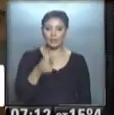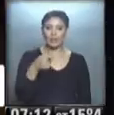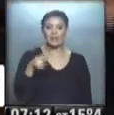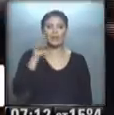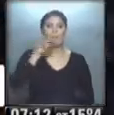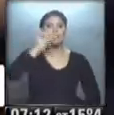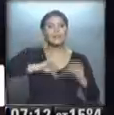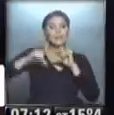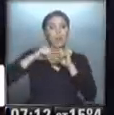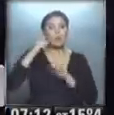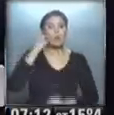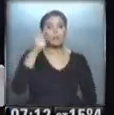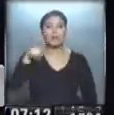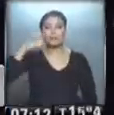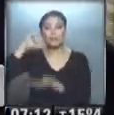mil